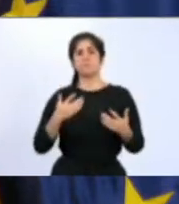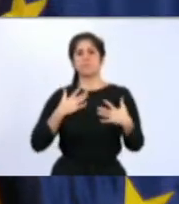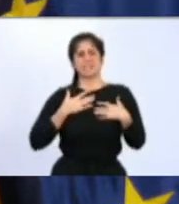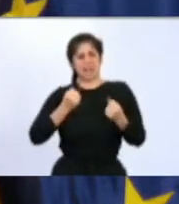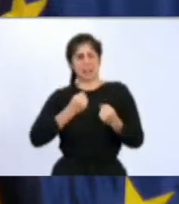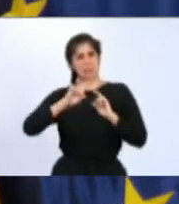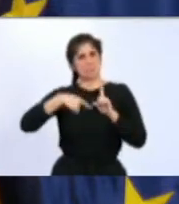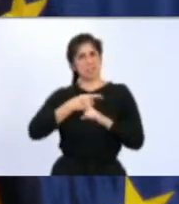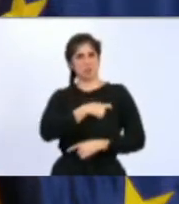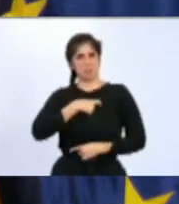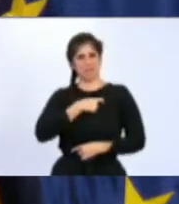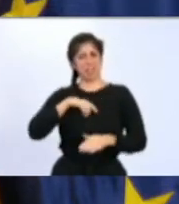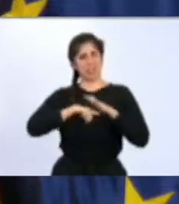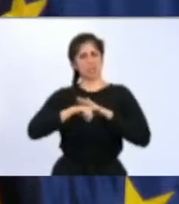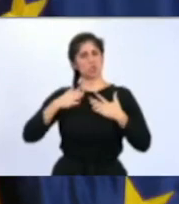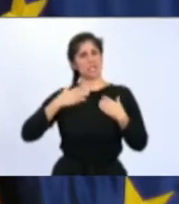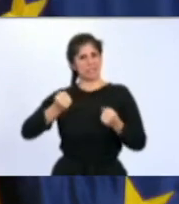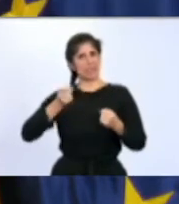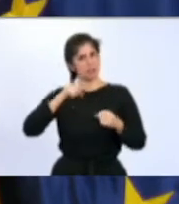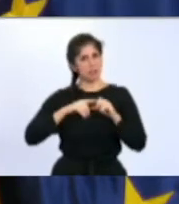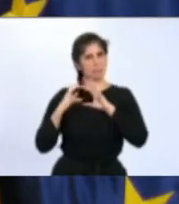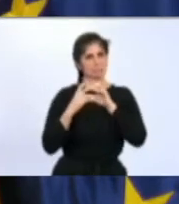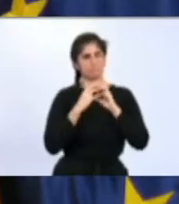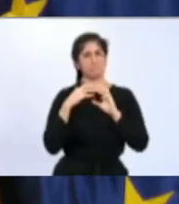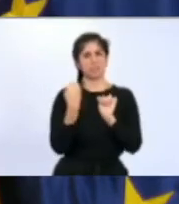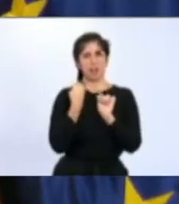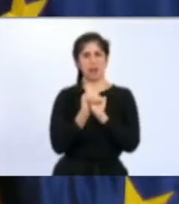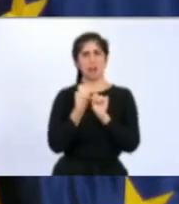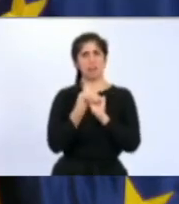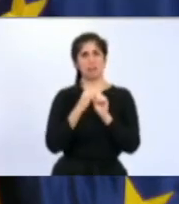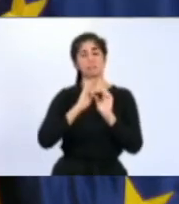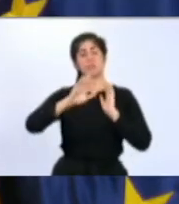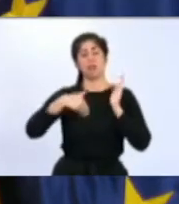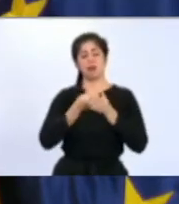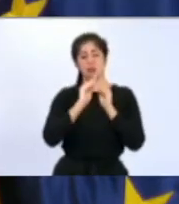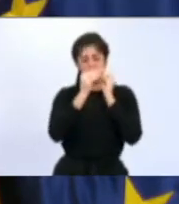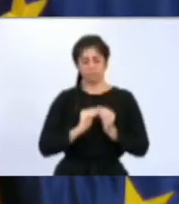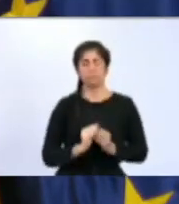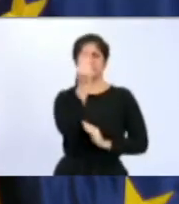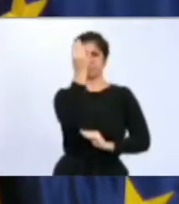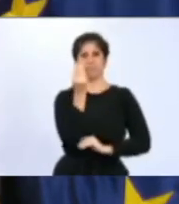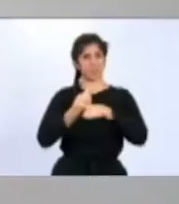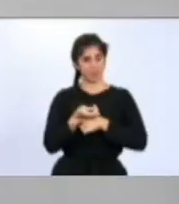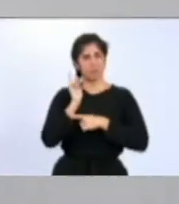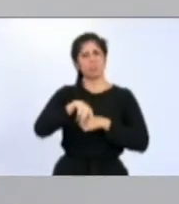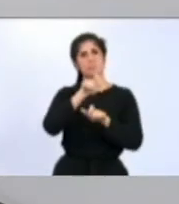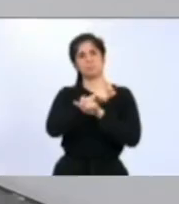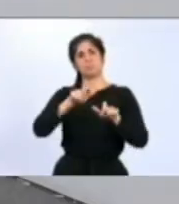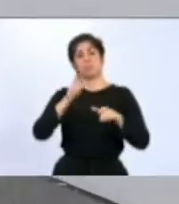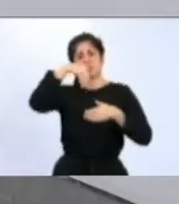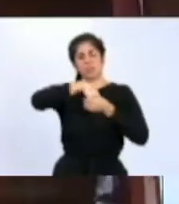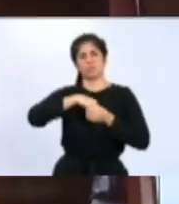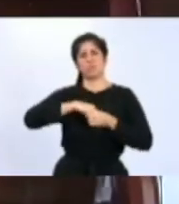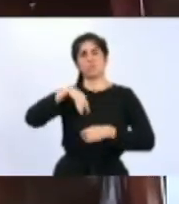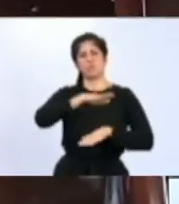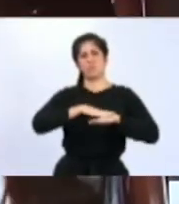Sanitaria para tener un plan terminado, plan que se culminó en la semana que acaba de terminar. Y el viernes,